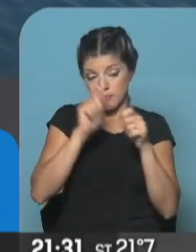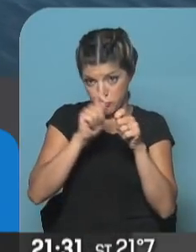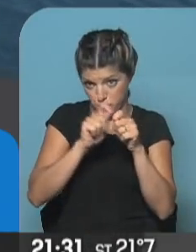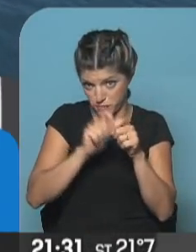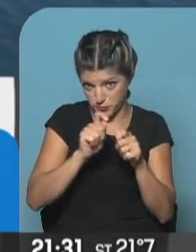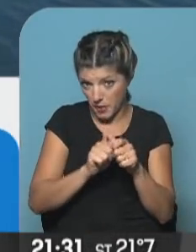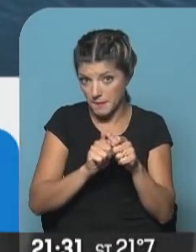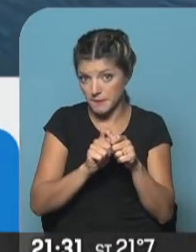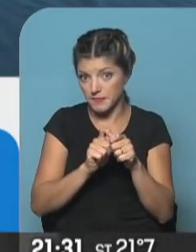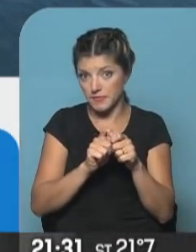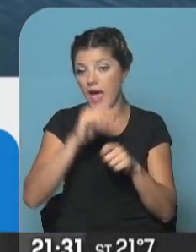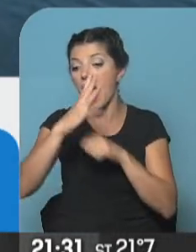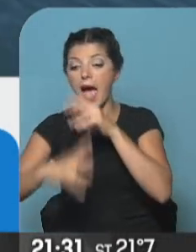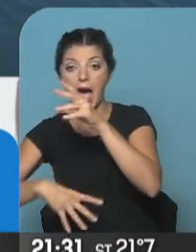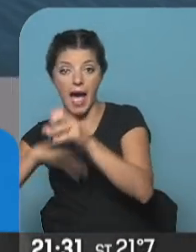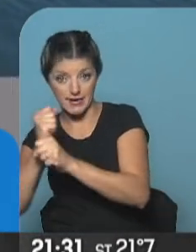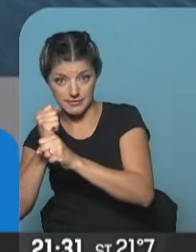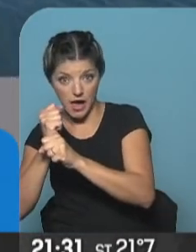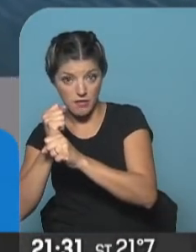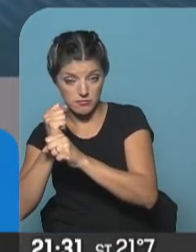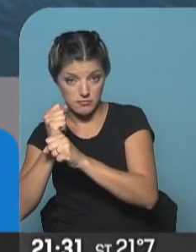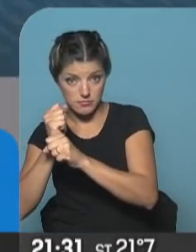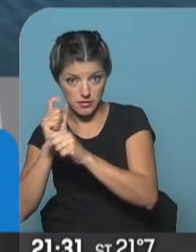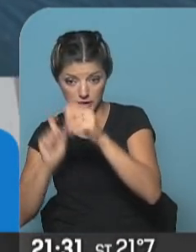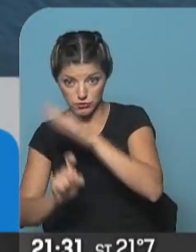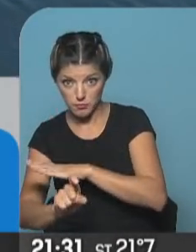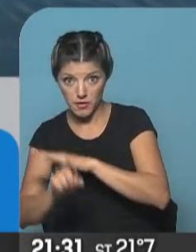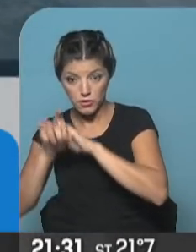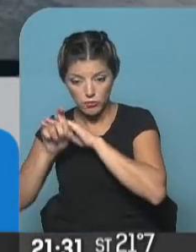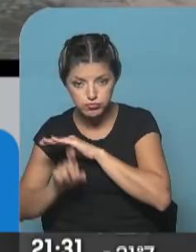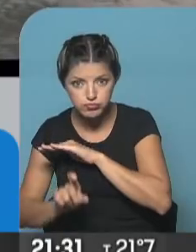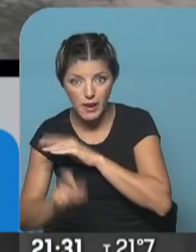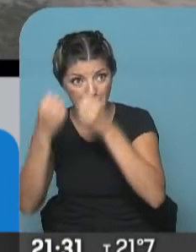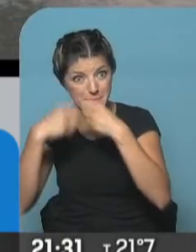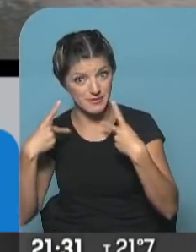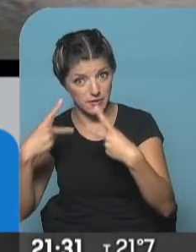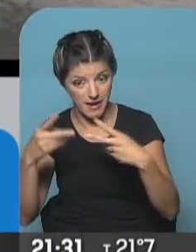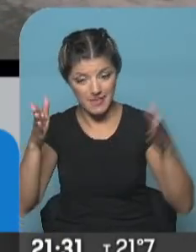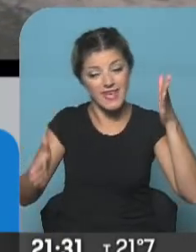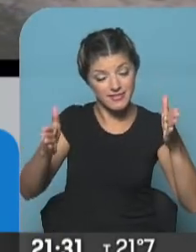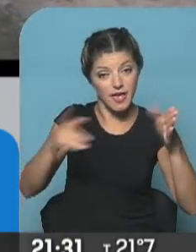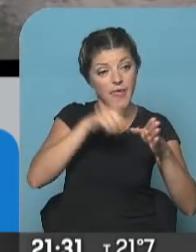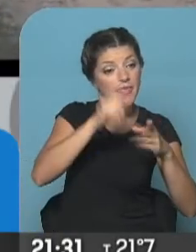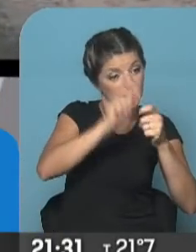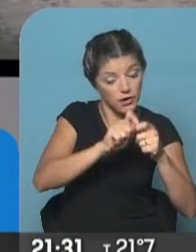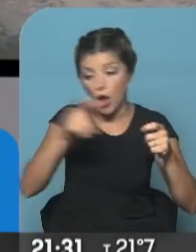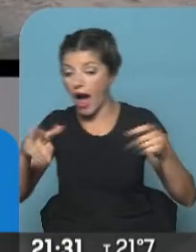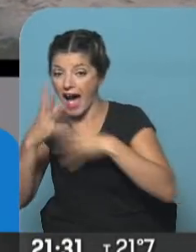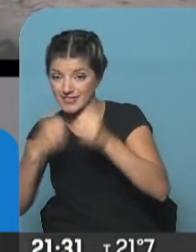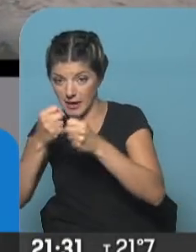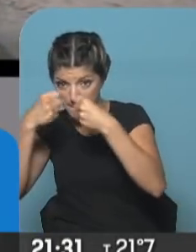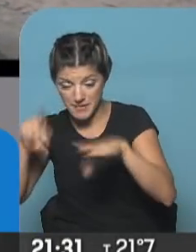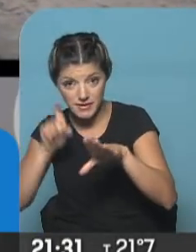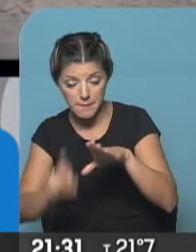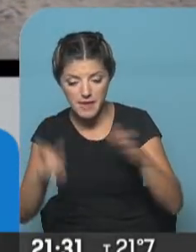término hasta el momento en que el submarino sale en esta operación. Hay que registrar a ver si hubo algún tipo de incidente,